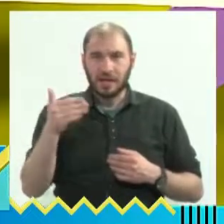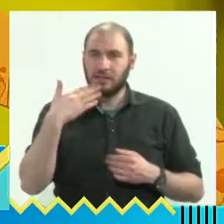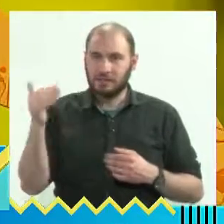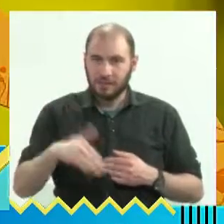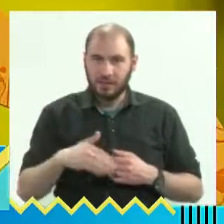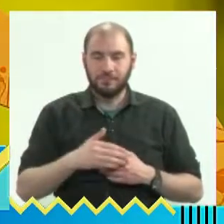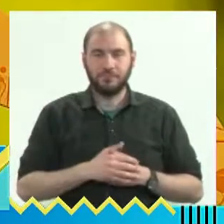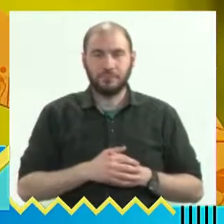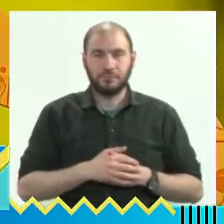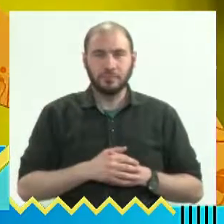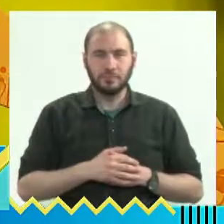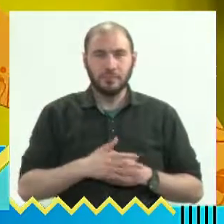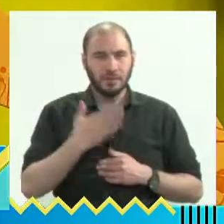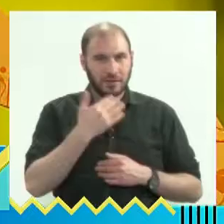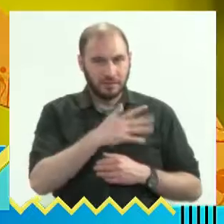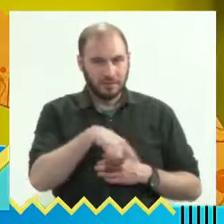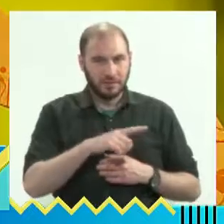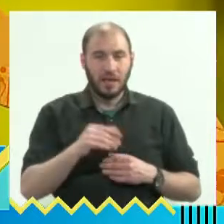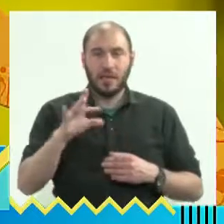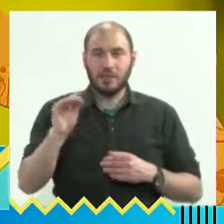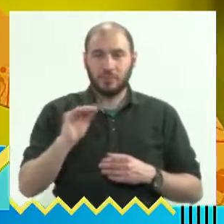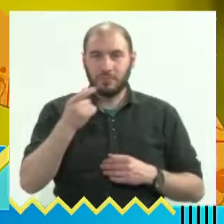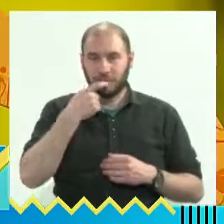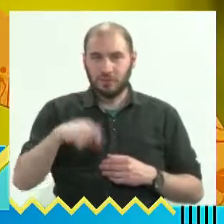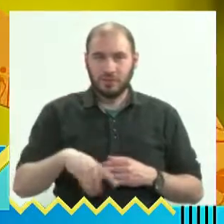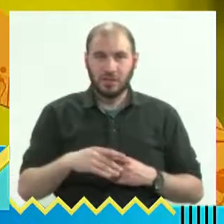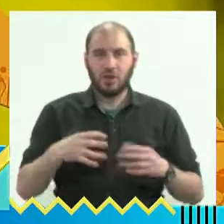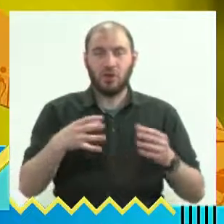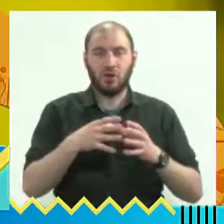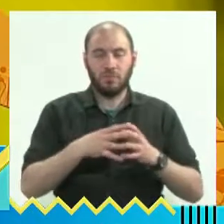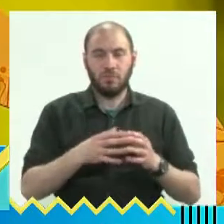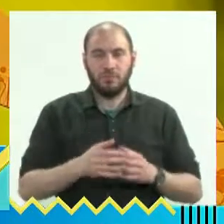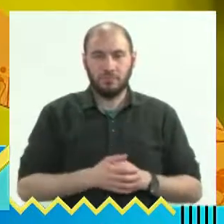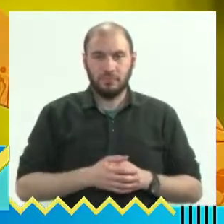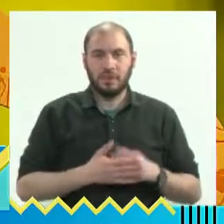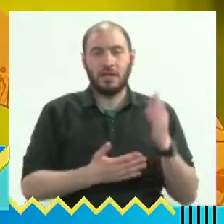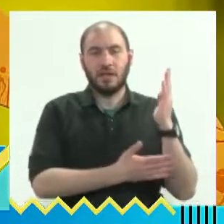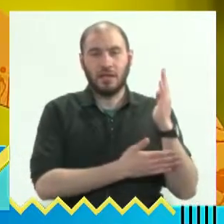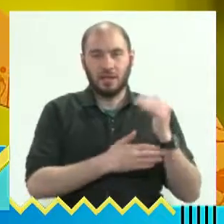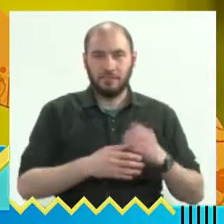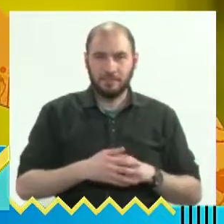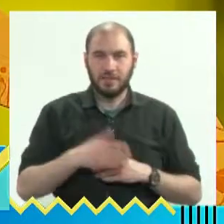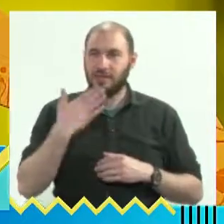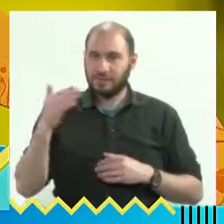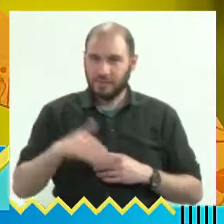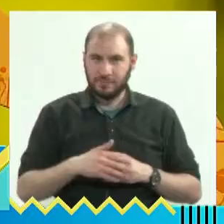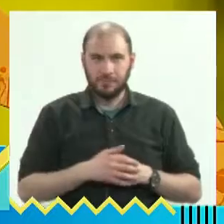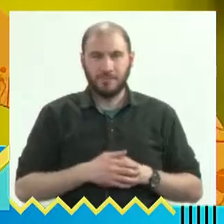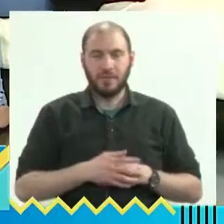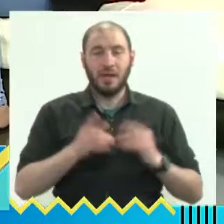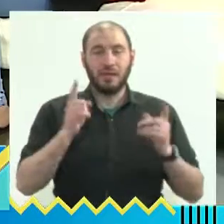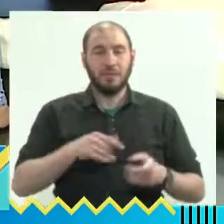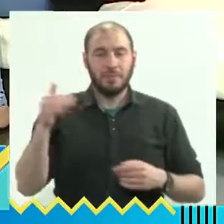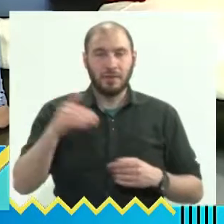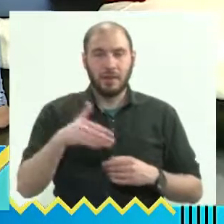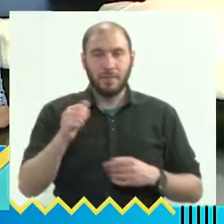Muchísimas gracias, Maca, por estar acá. Gracias a usted. Diputada provincial por el bloque del FIT-PTS. Muchas gracias, Maca. También está